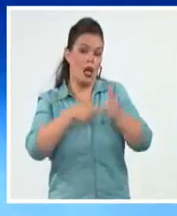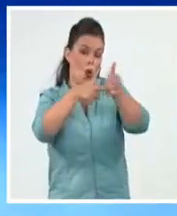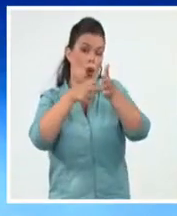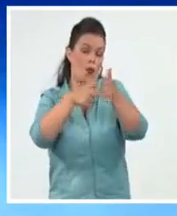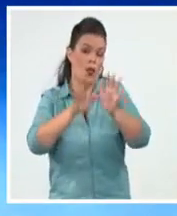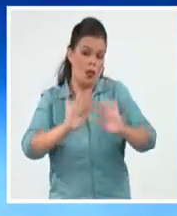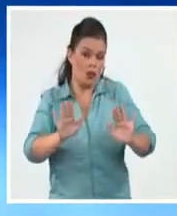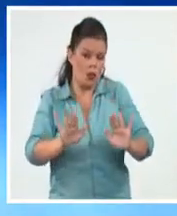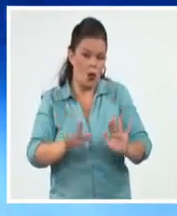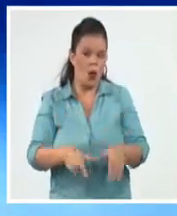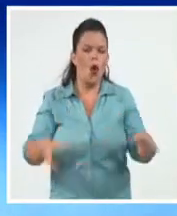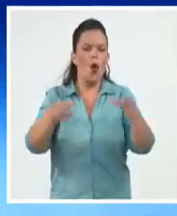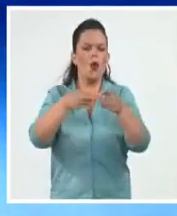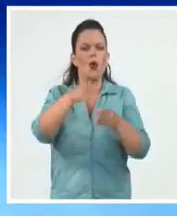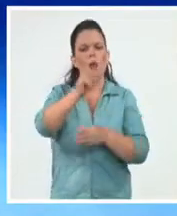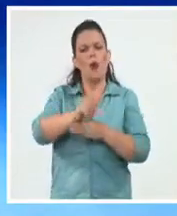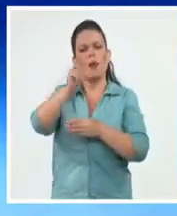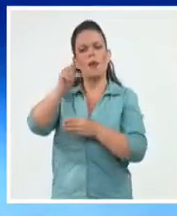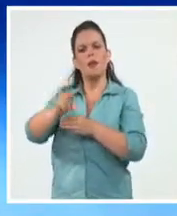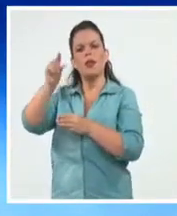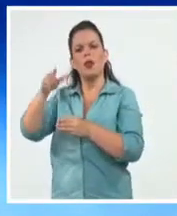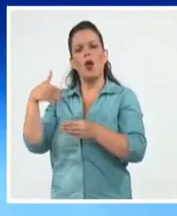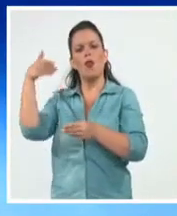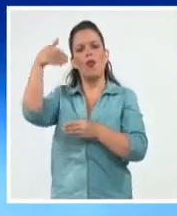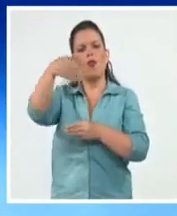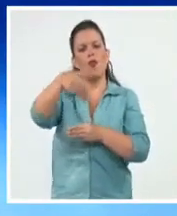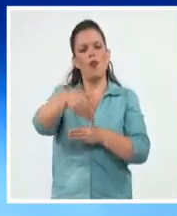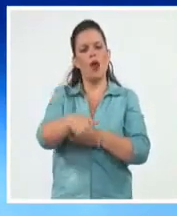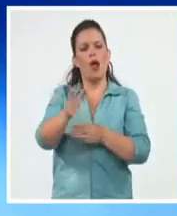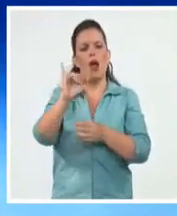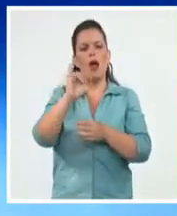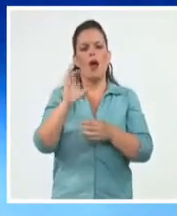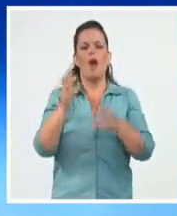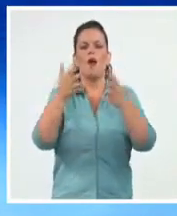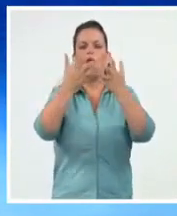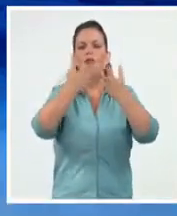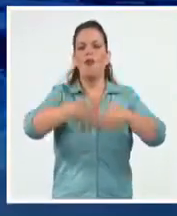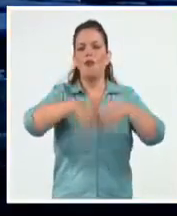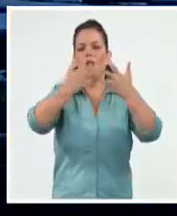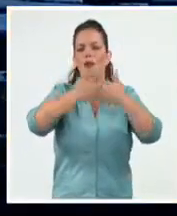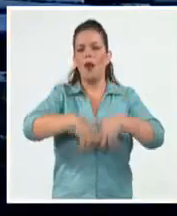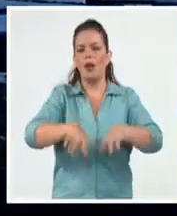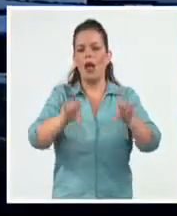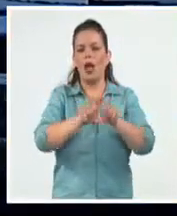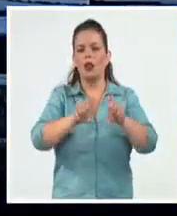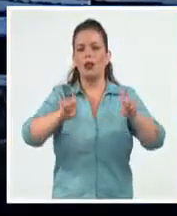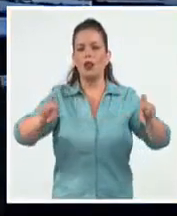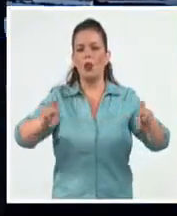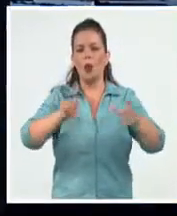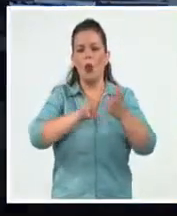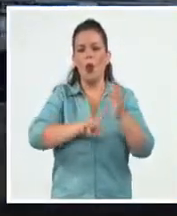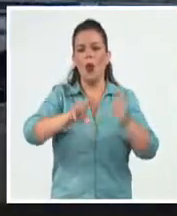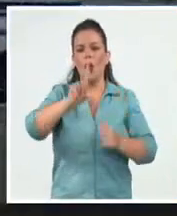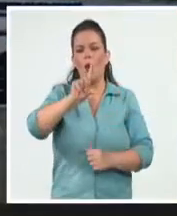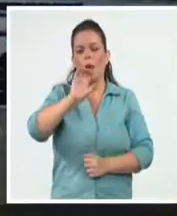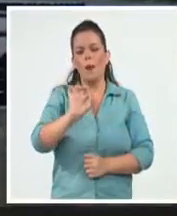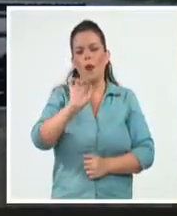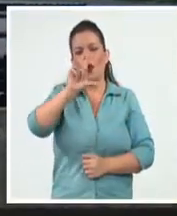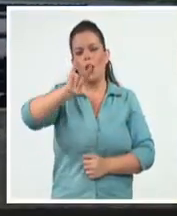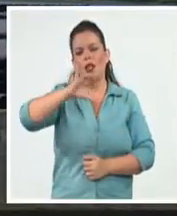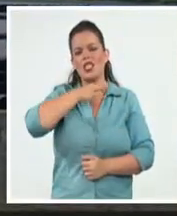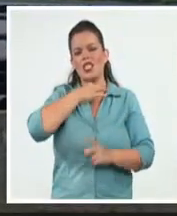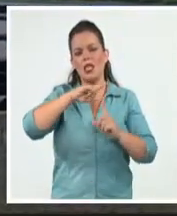dirigiera a la fábrica de tubos de polietileno. Es la fábrica que está ubicada en el Guajay, municipio de Boyeros. Aquí